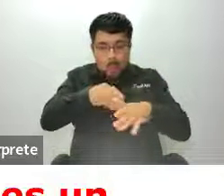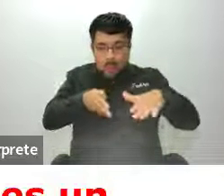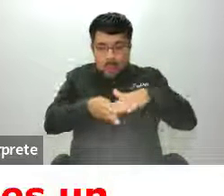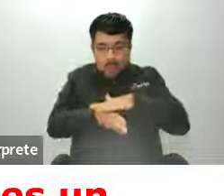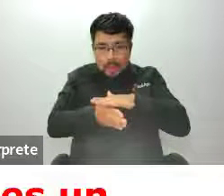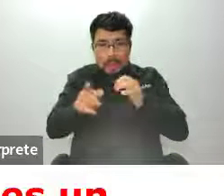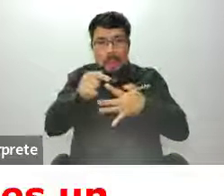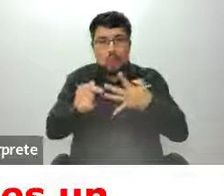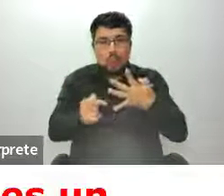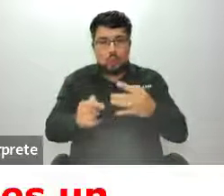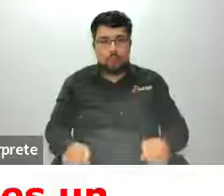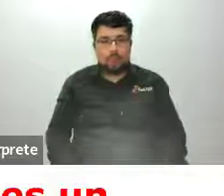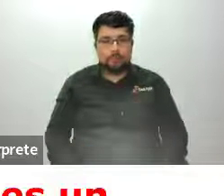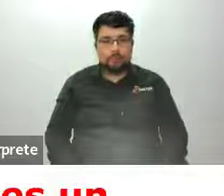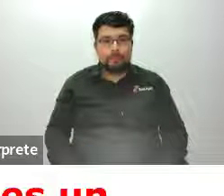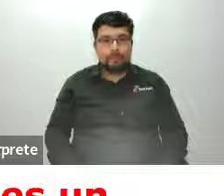Um,